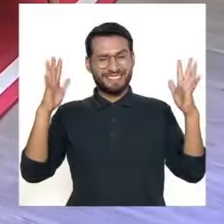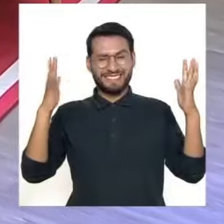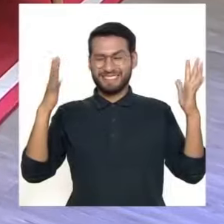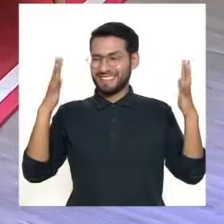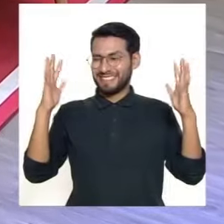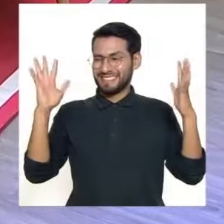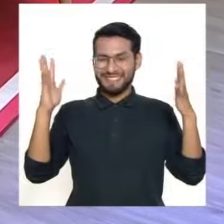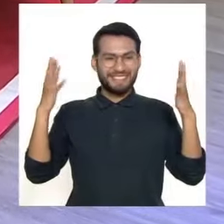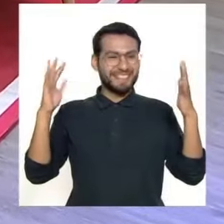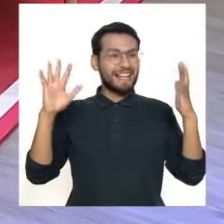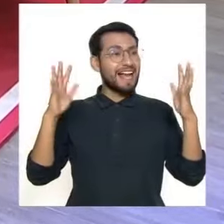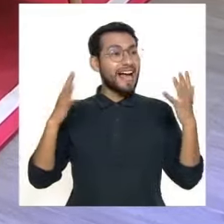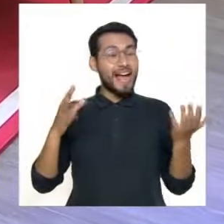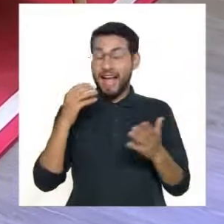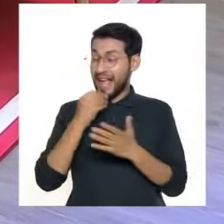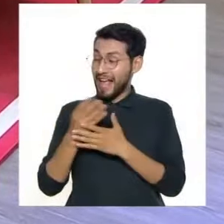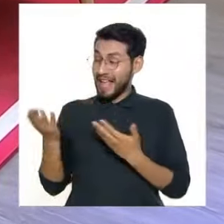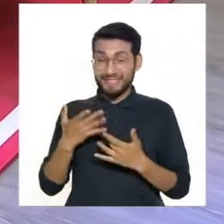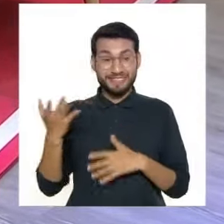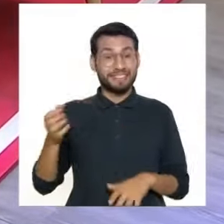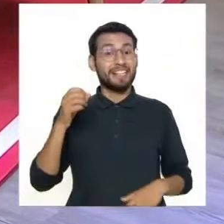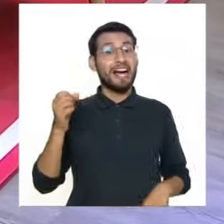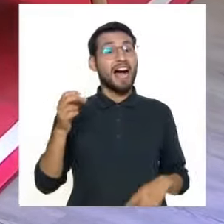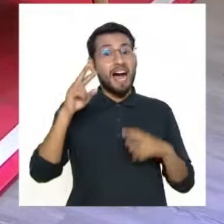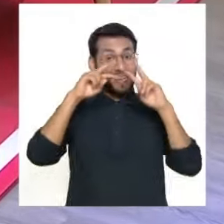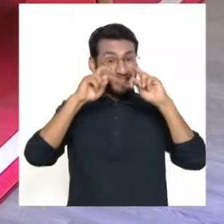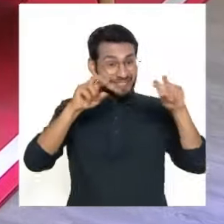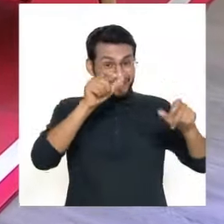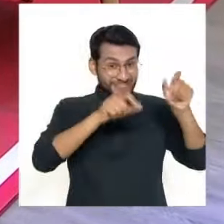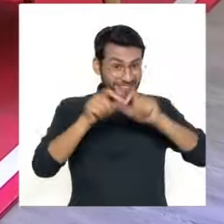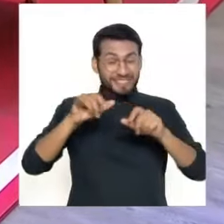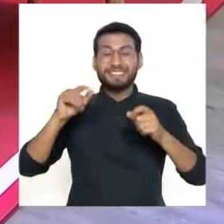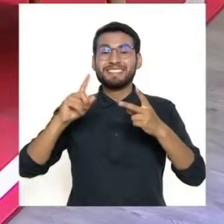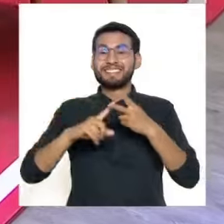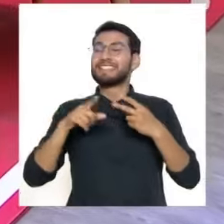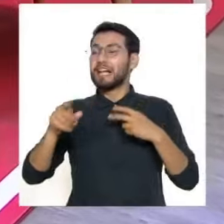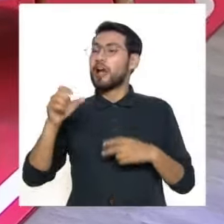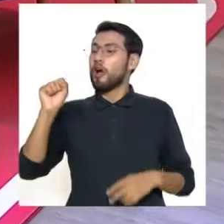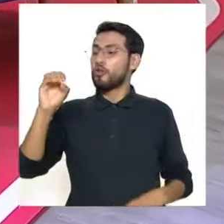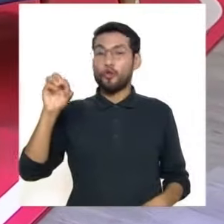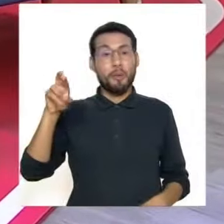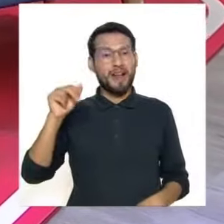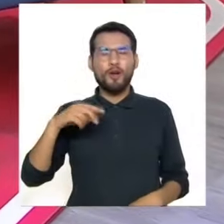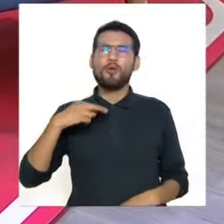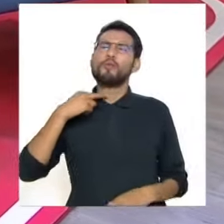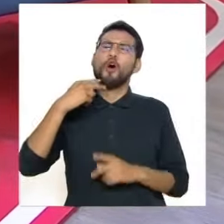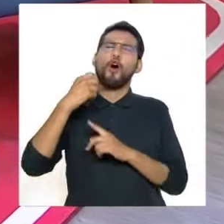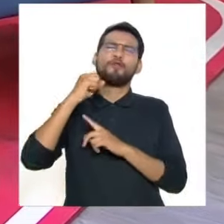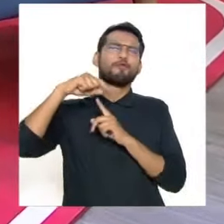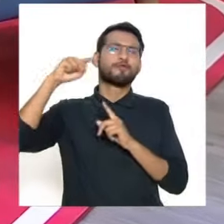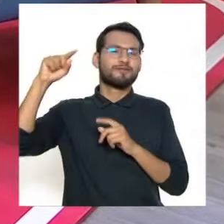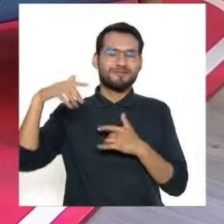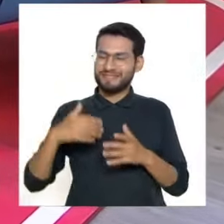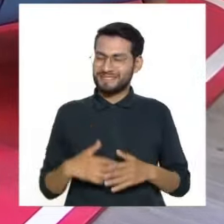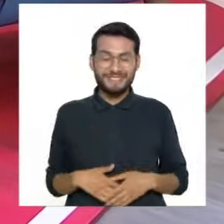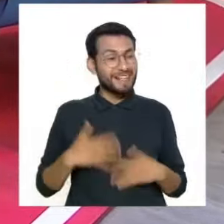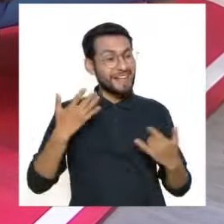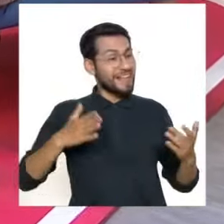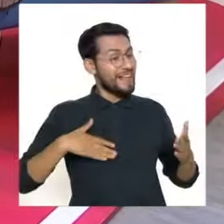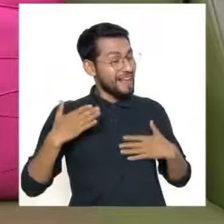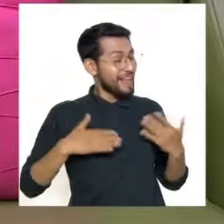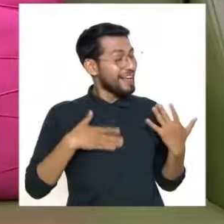Falcón bienvenida soprano y antropóloga soprano Y antropóloga cómo estás bienvenida qué tal ursula